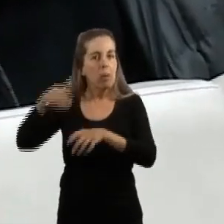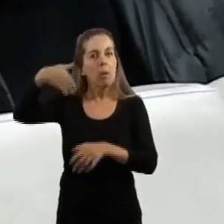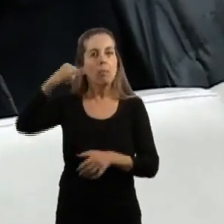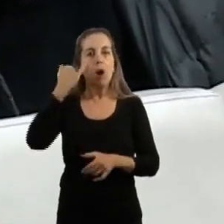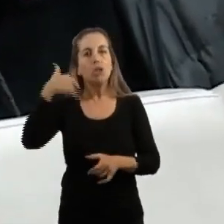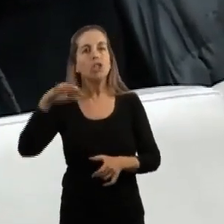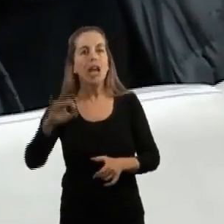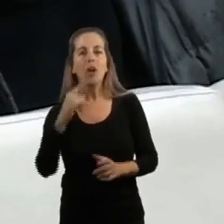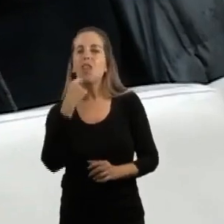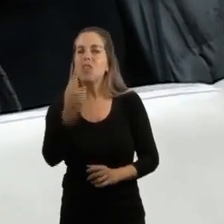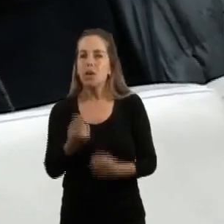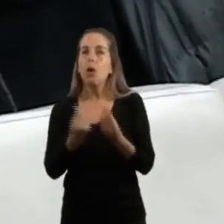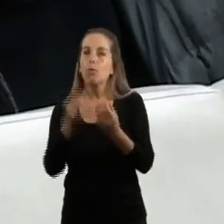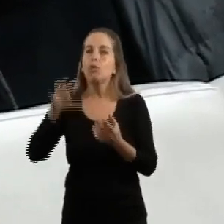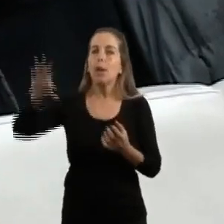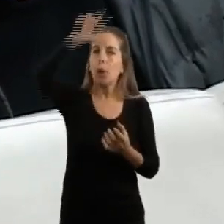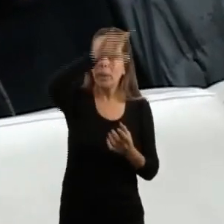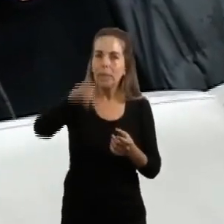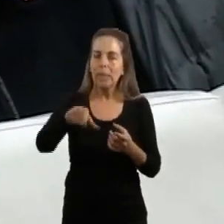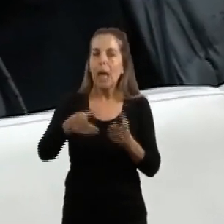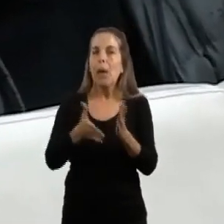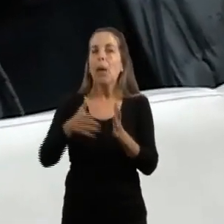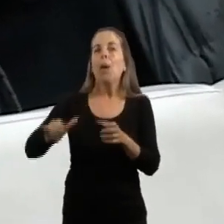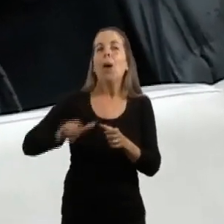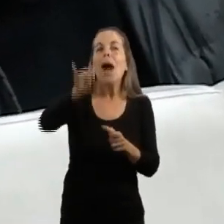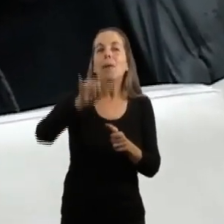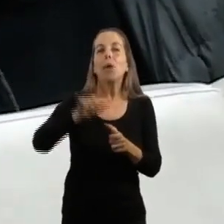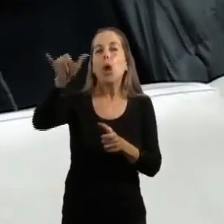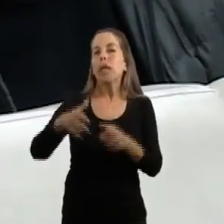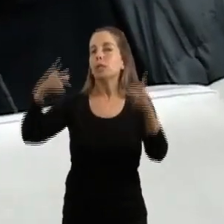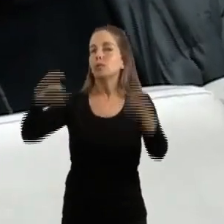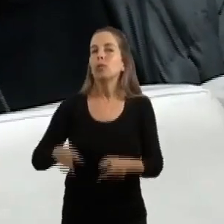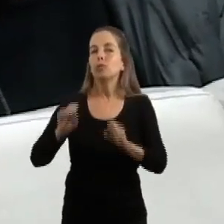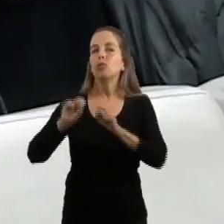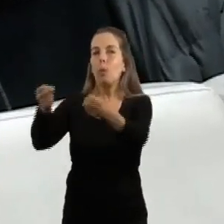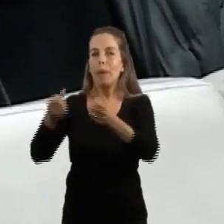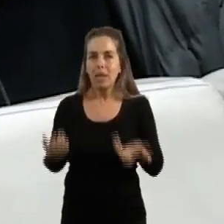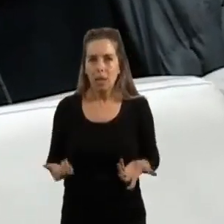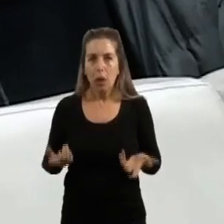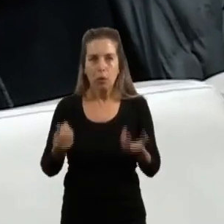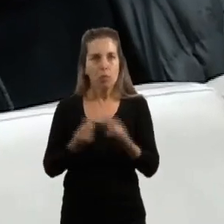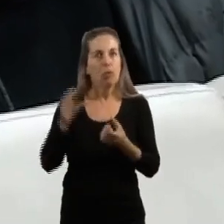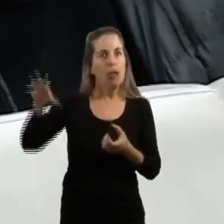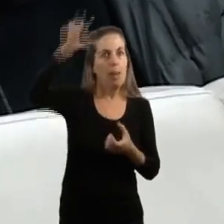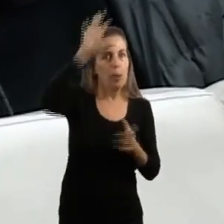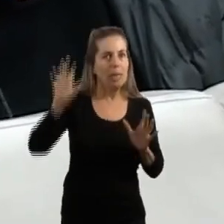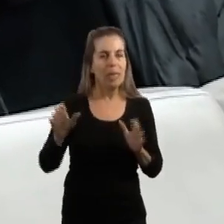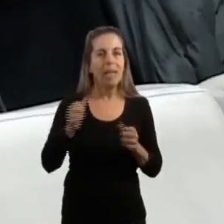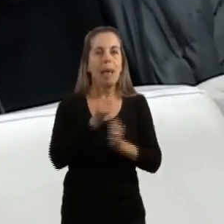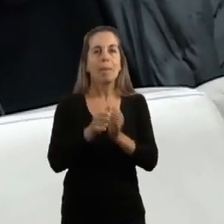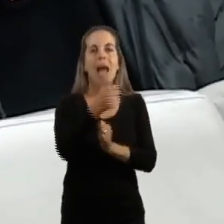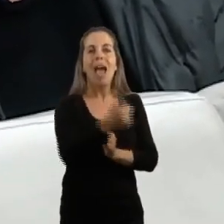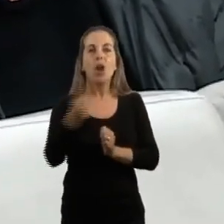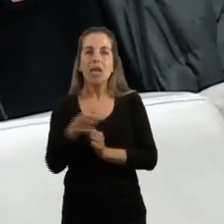muchas provincias que se van a quedar sin vuelos y que Aerolíneas va a tener que dejar de operar por vuelos no